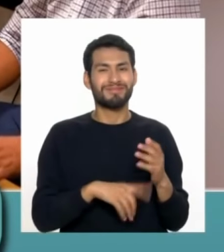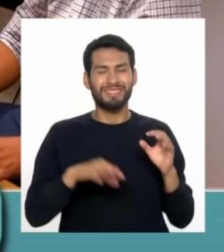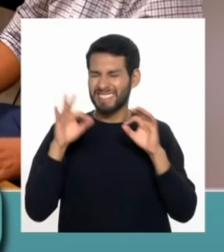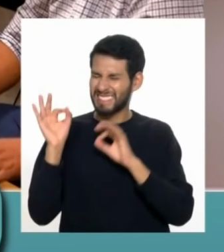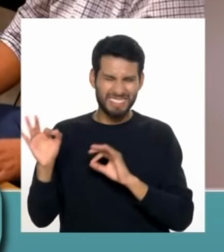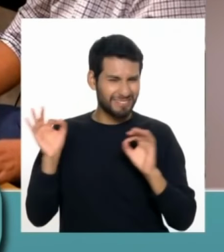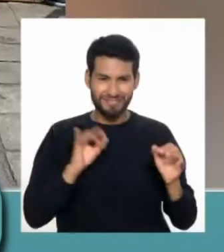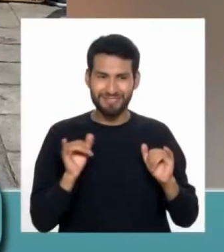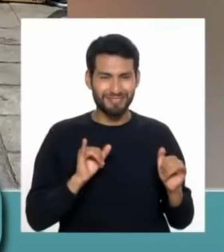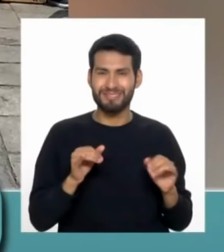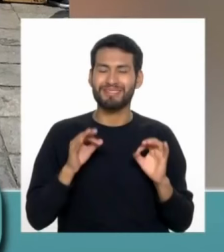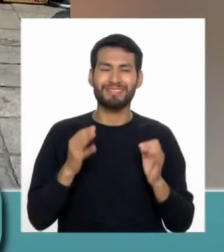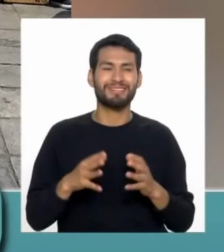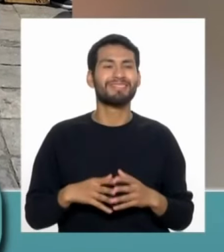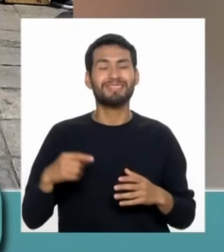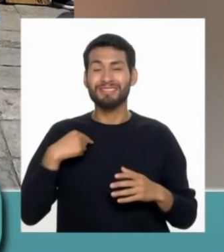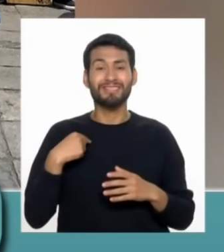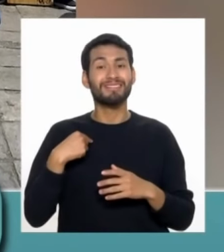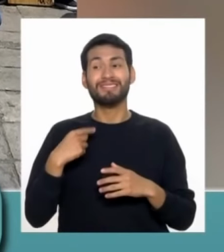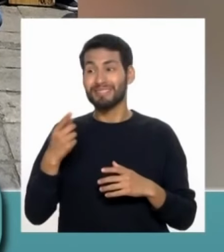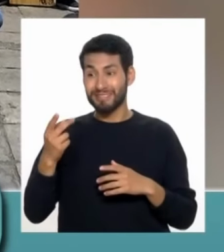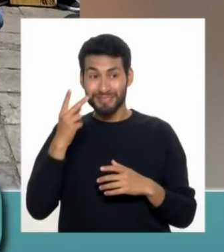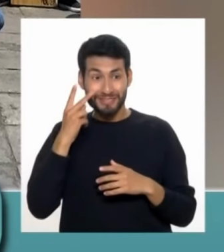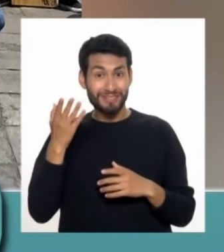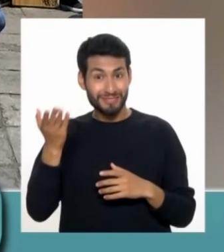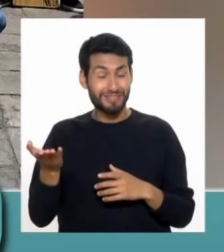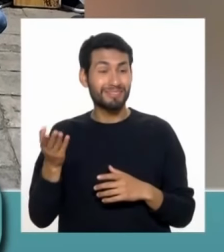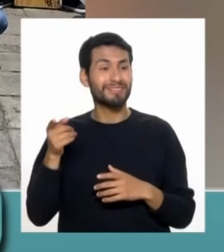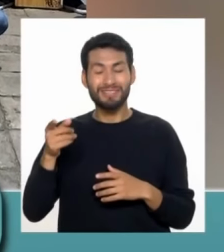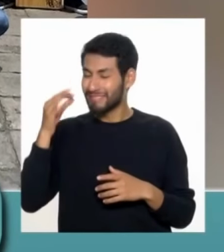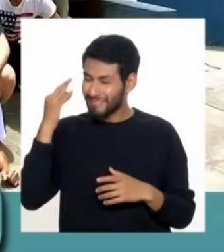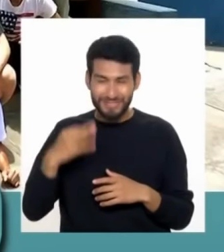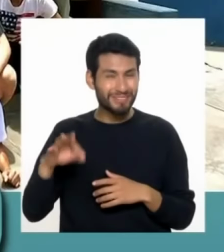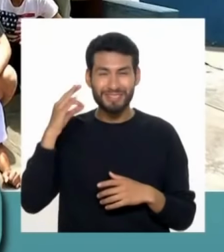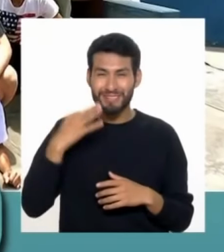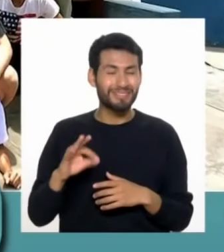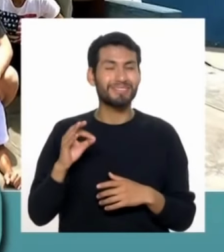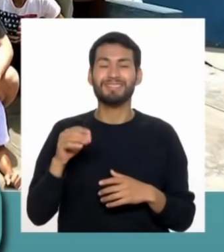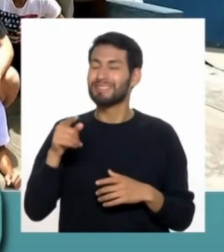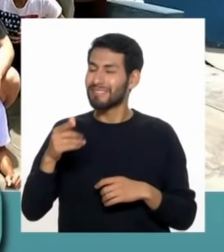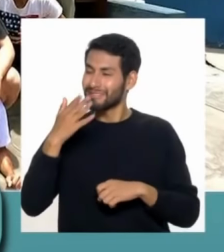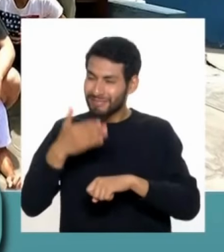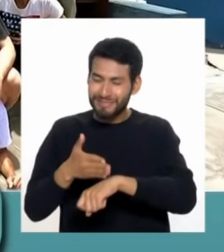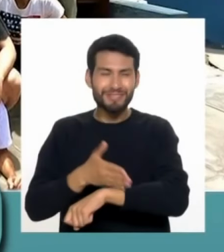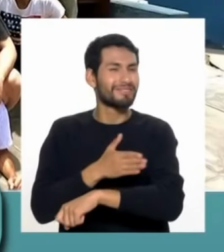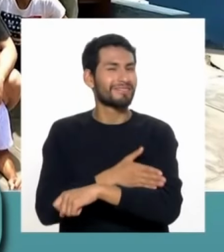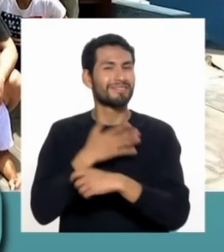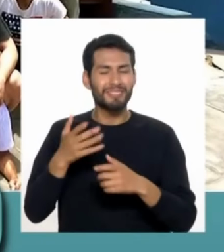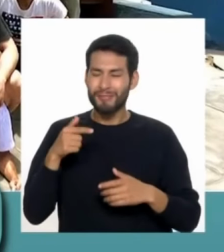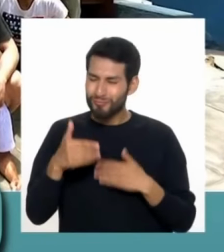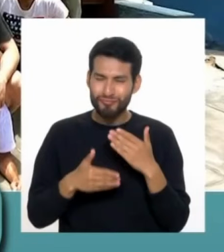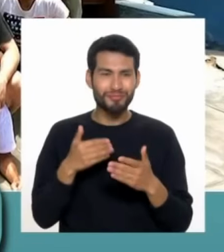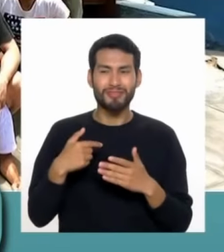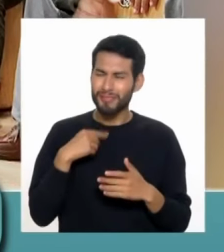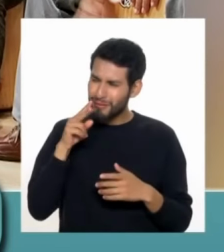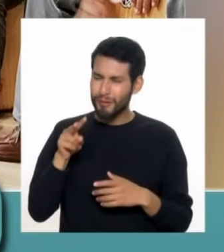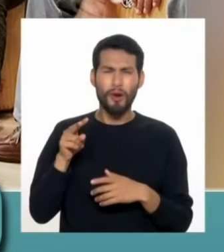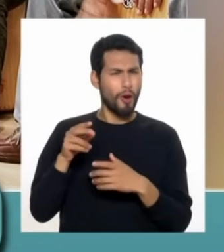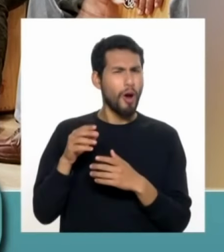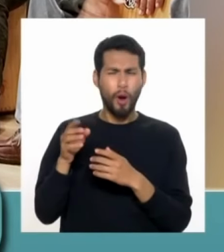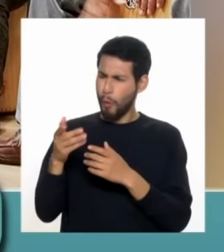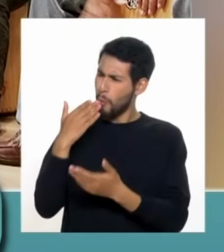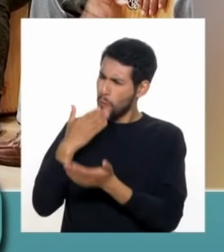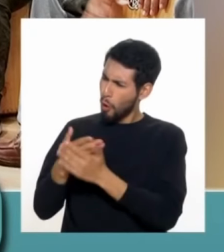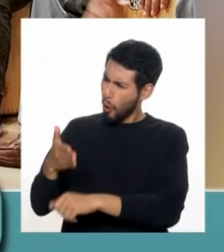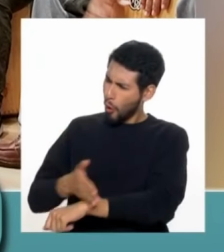lo mismo, ¿no? O sea, al alumno que tú ves que está ahí siempre y va mejorando el nivel, lo tienes que recomendar.